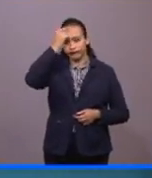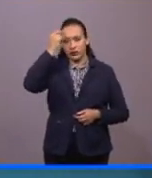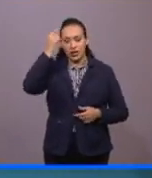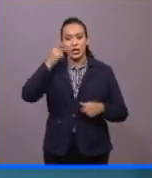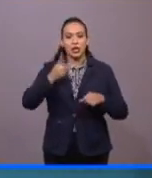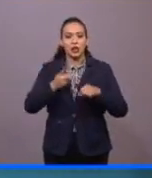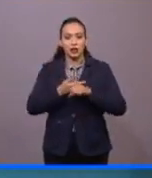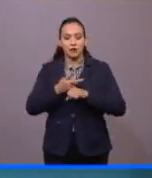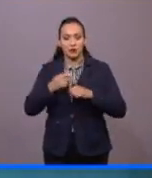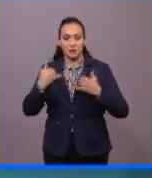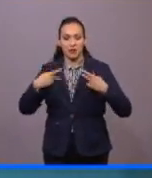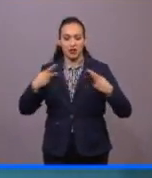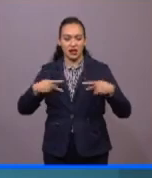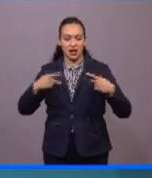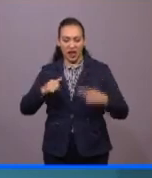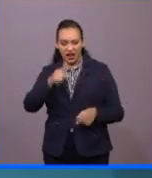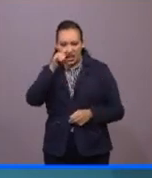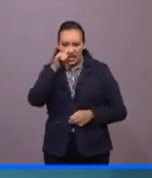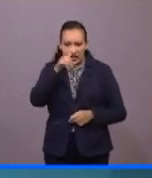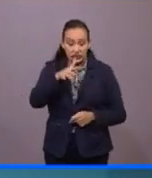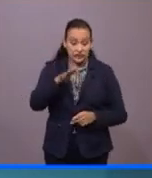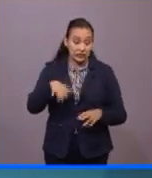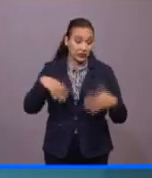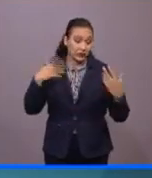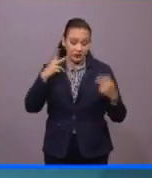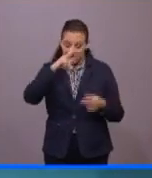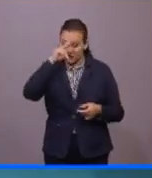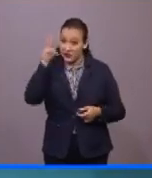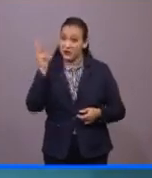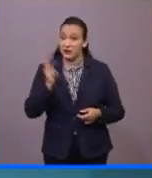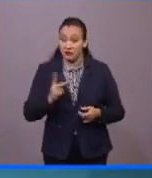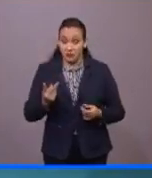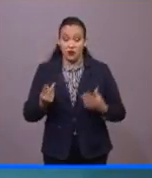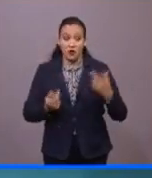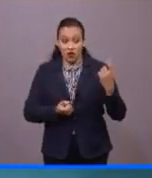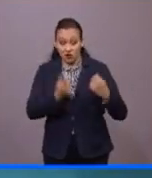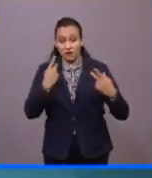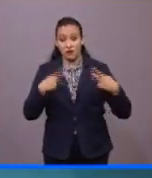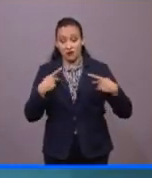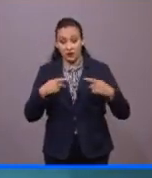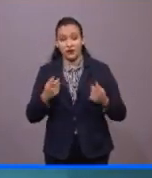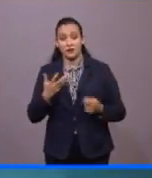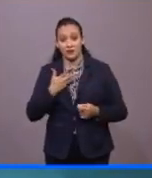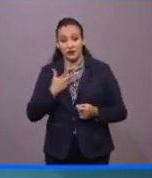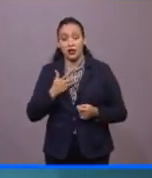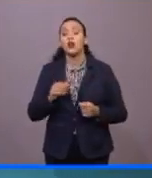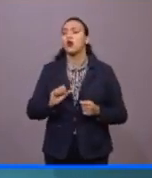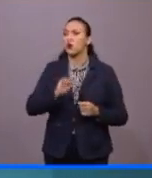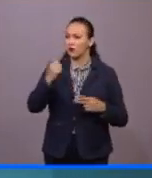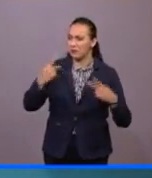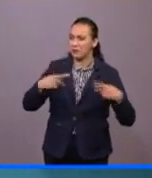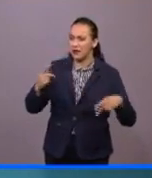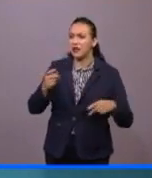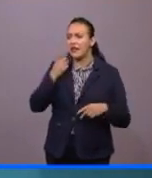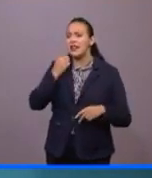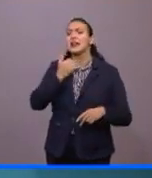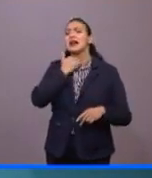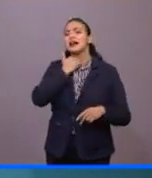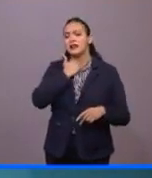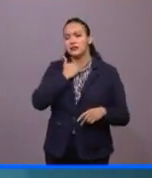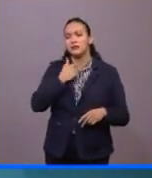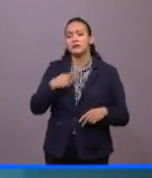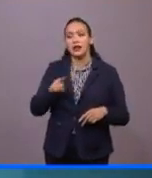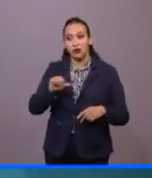violencia. No tiene el centro de regulación que las demás personas sin intoxicación aguda por alcohol